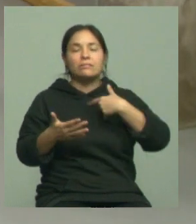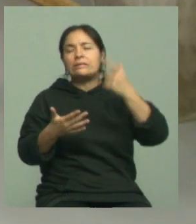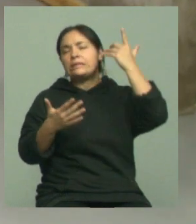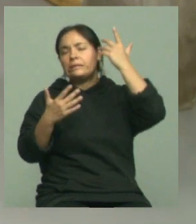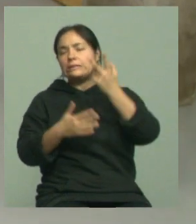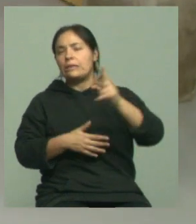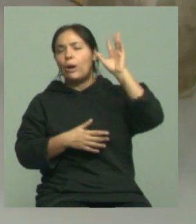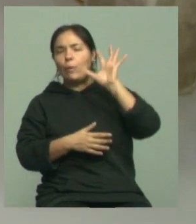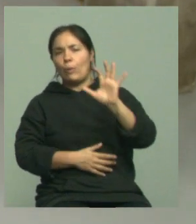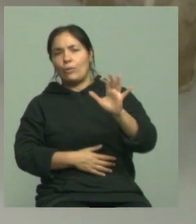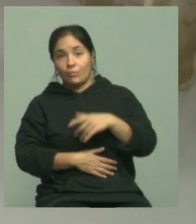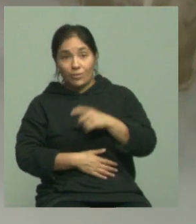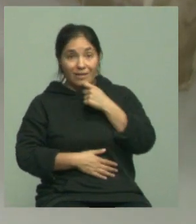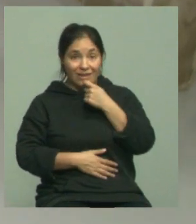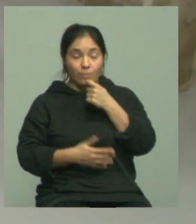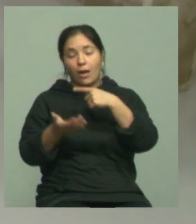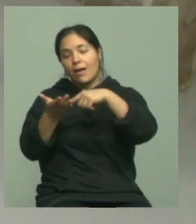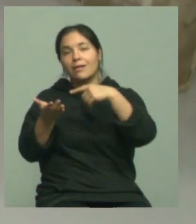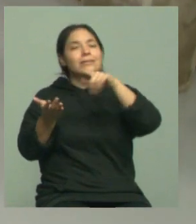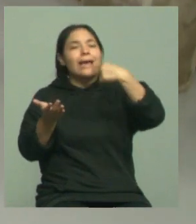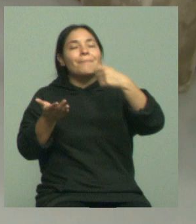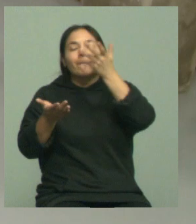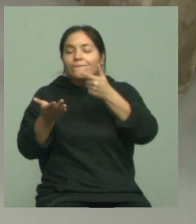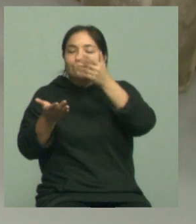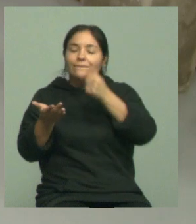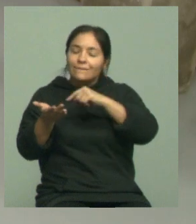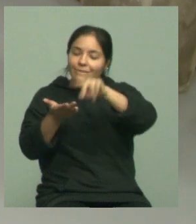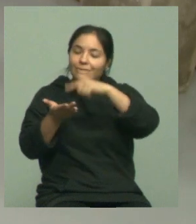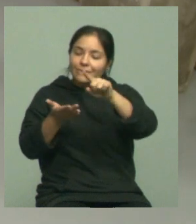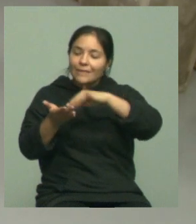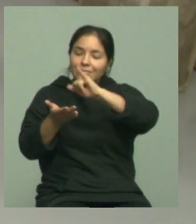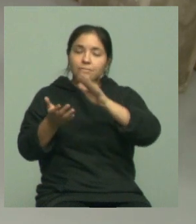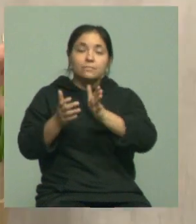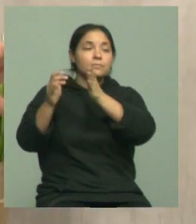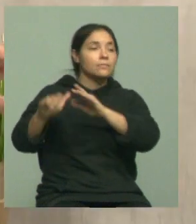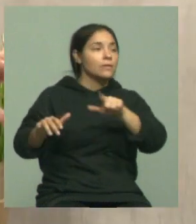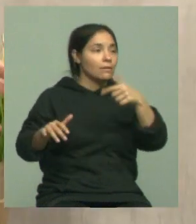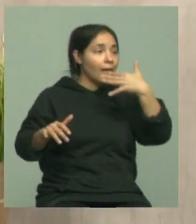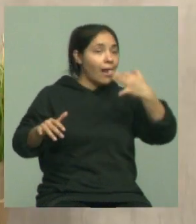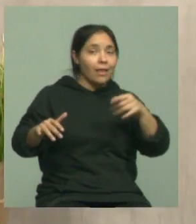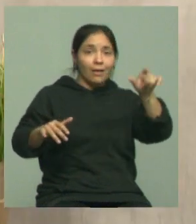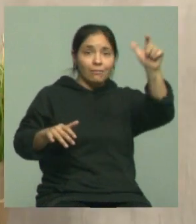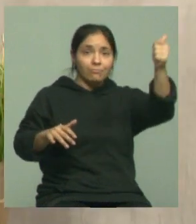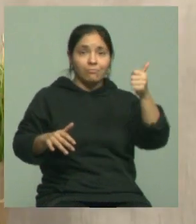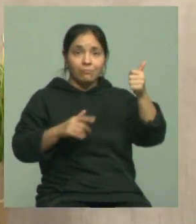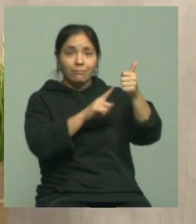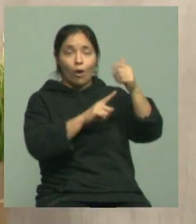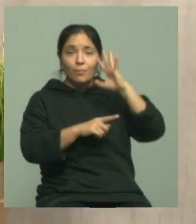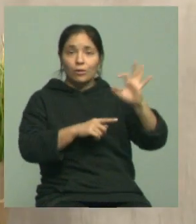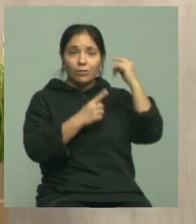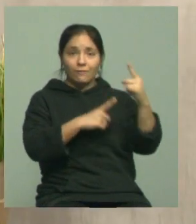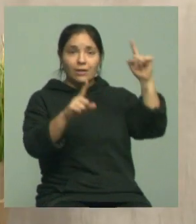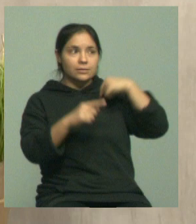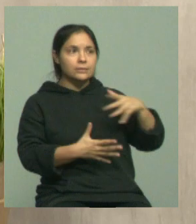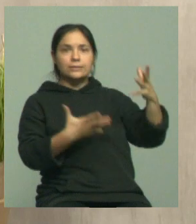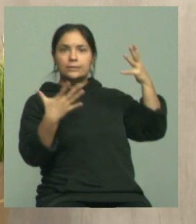repente te encontrás en la vida real con alguien que piensa distinto, con alguien que es distinto, con alguien que no tiene nada que ver con vos, y en la diferencia